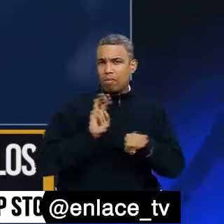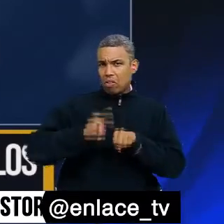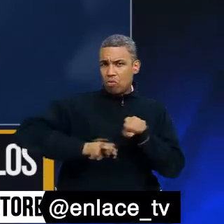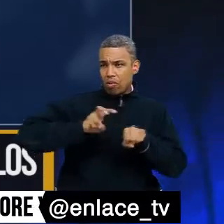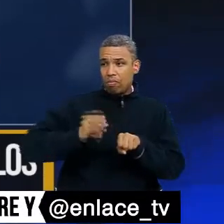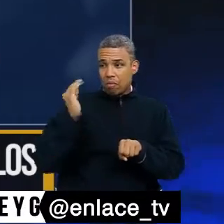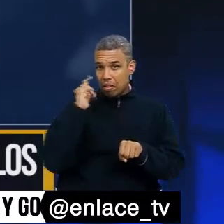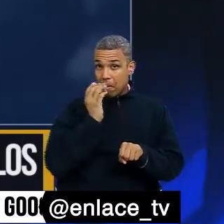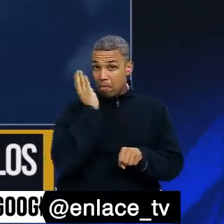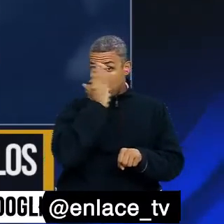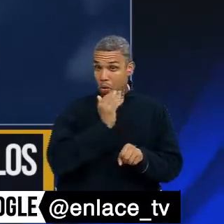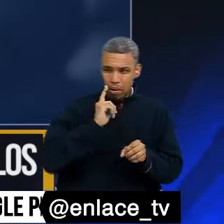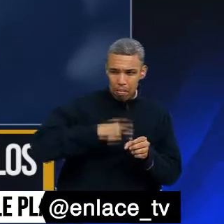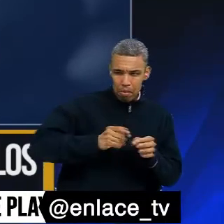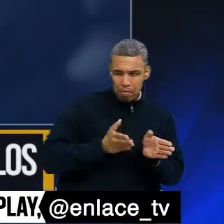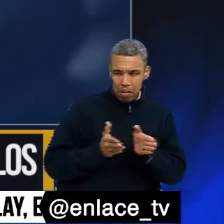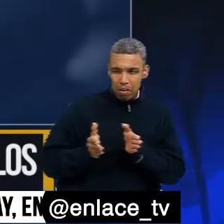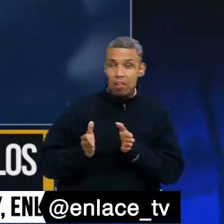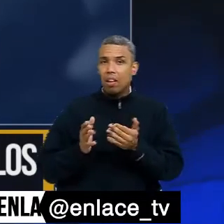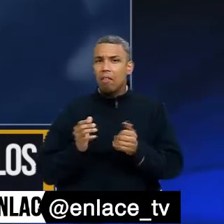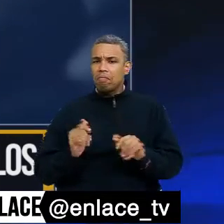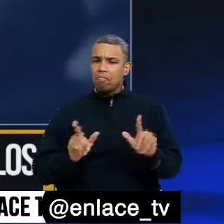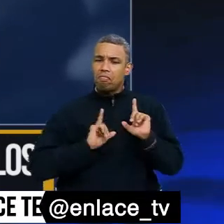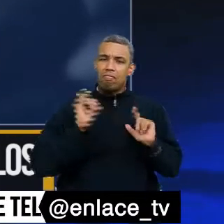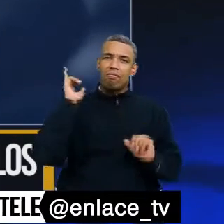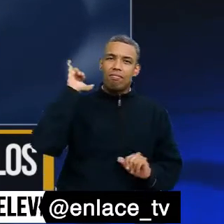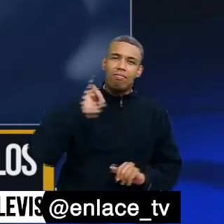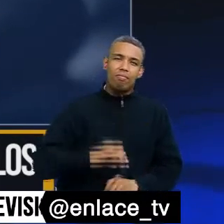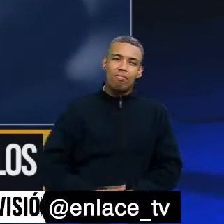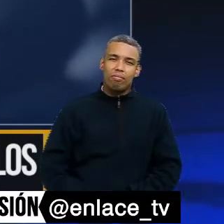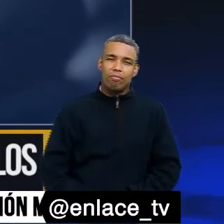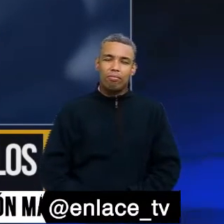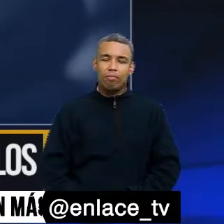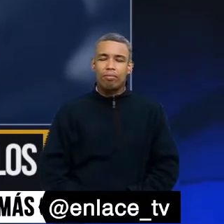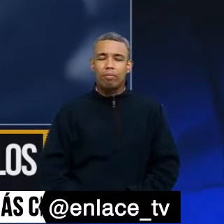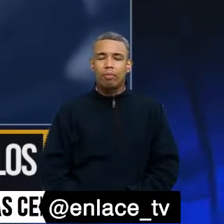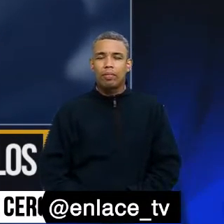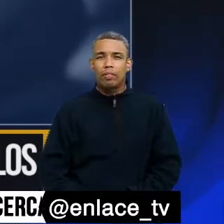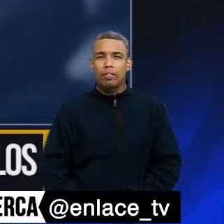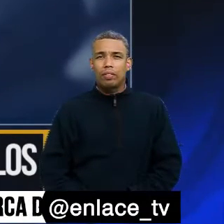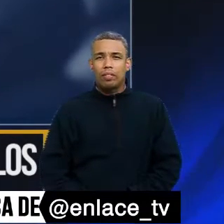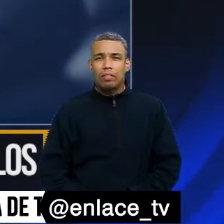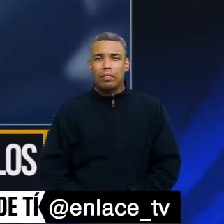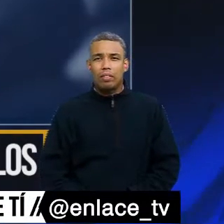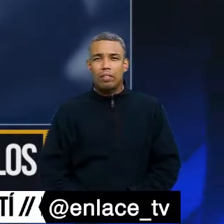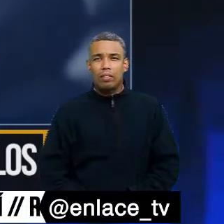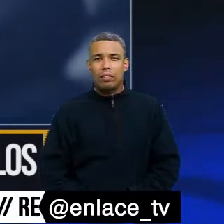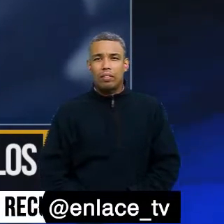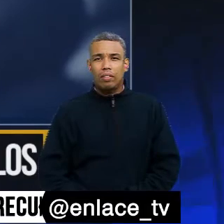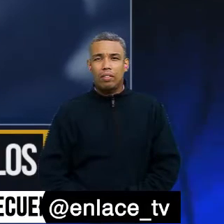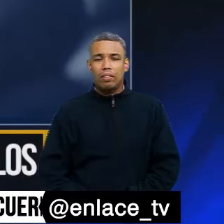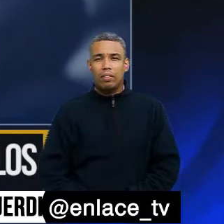Yo inicié hace más o menos unos 13 años como lo que llaman juez aficionado,